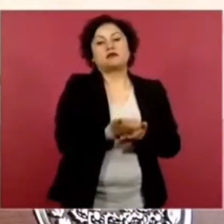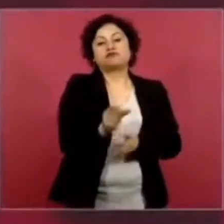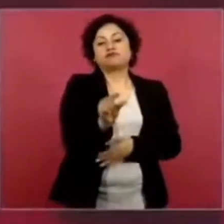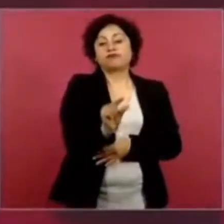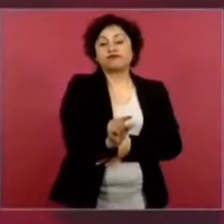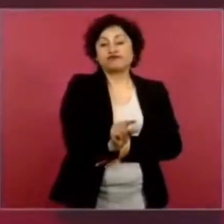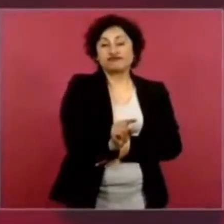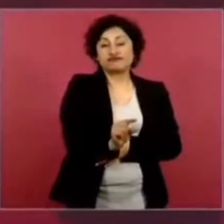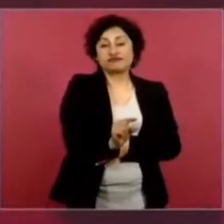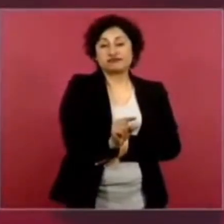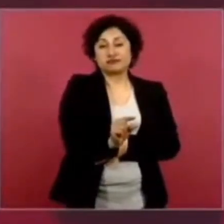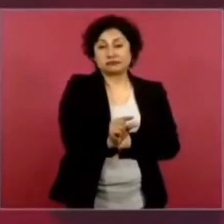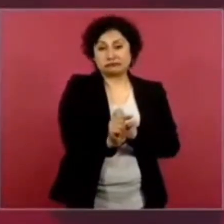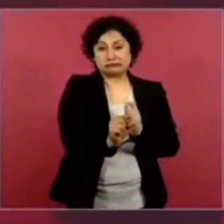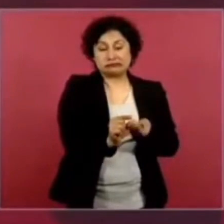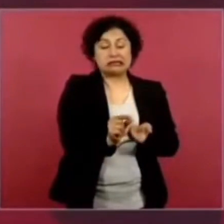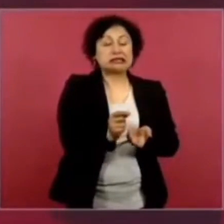y